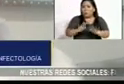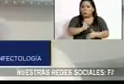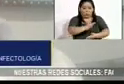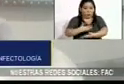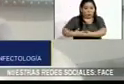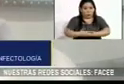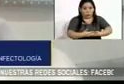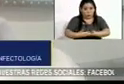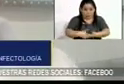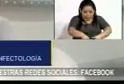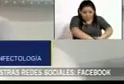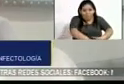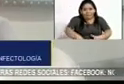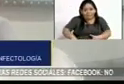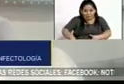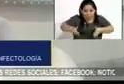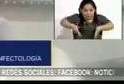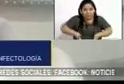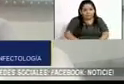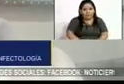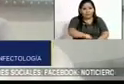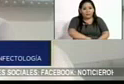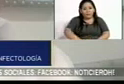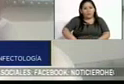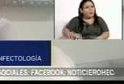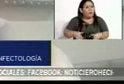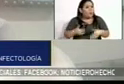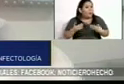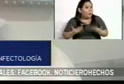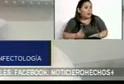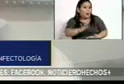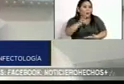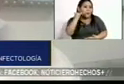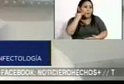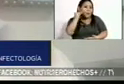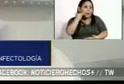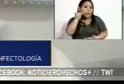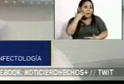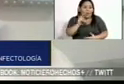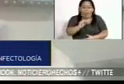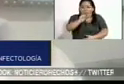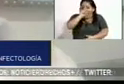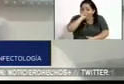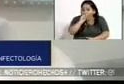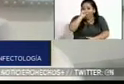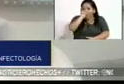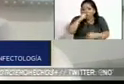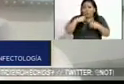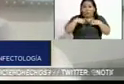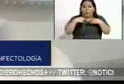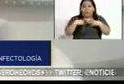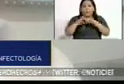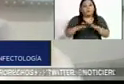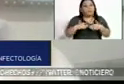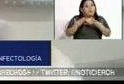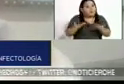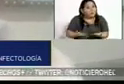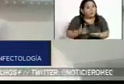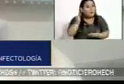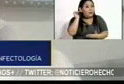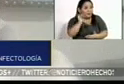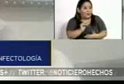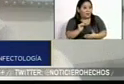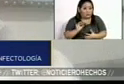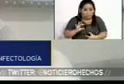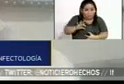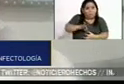por cesárea, precisamente porque la madre estaba con una neumonía severa y al parecer pues fueron